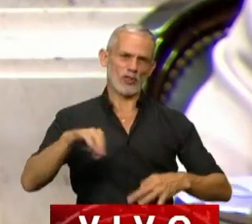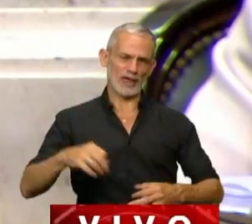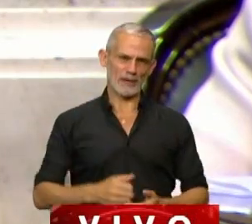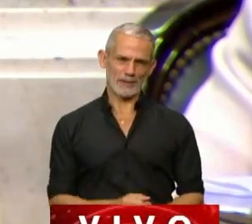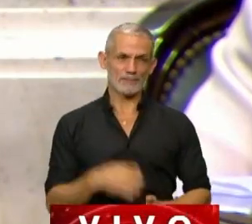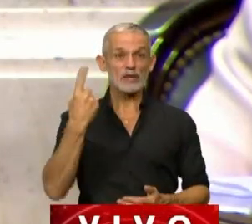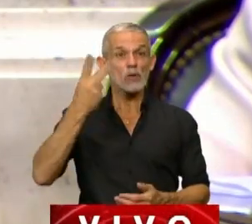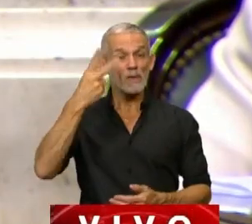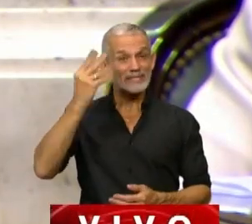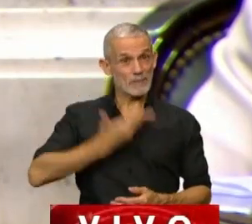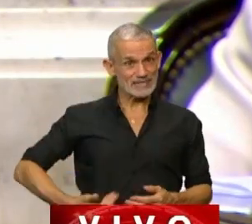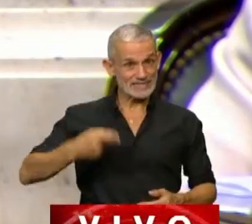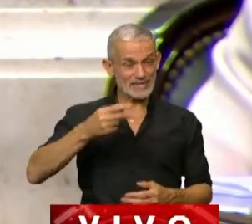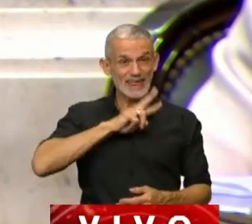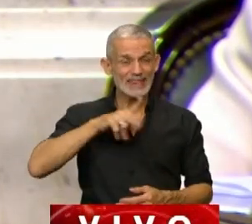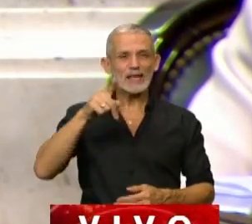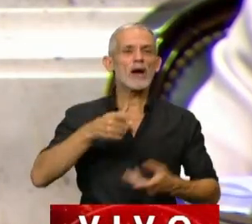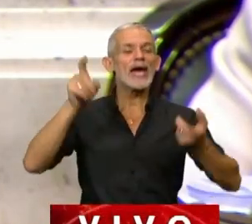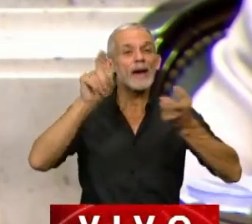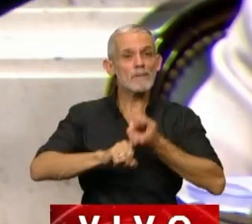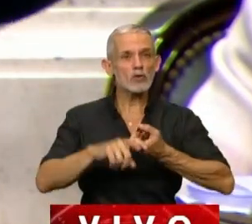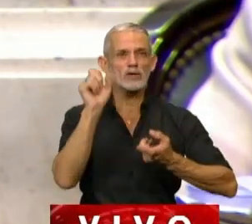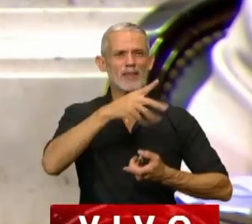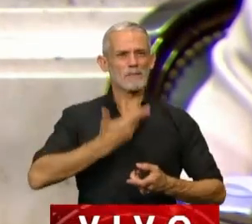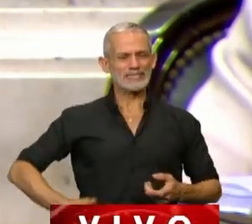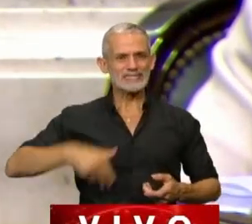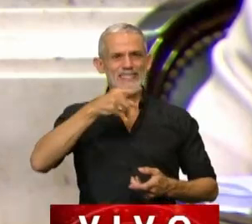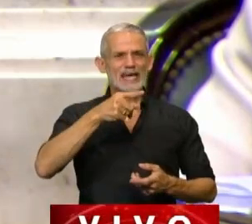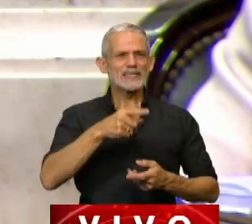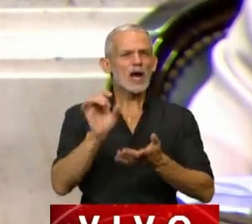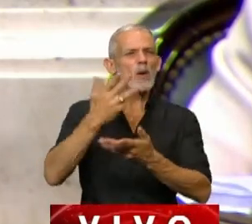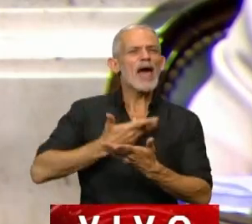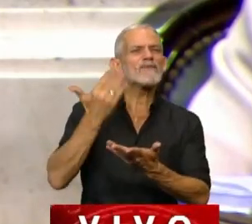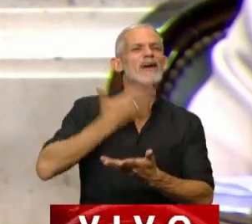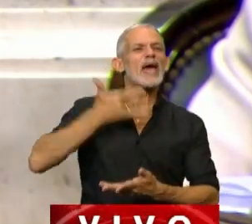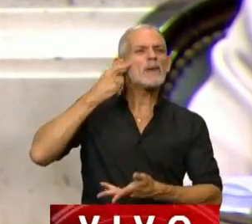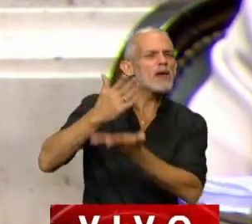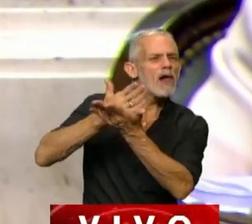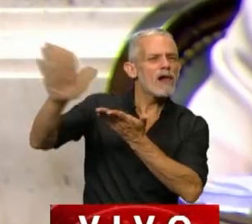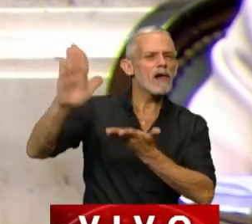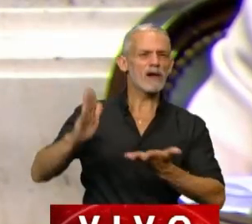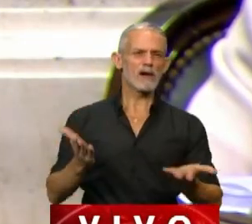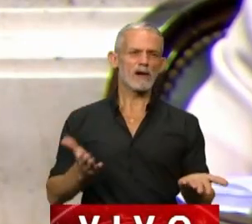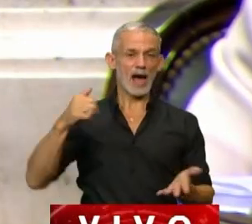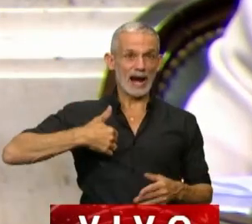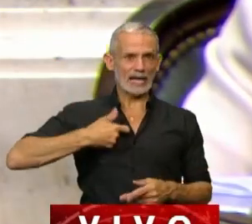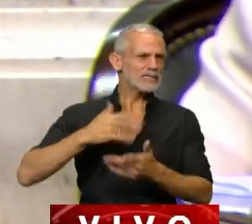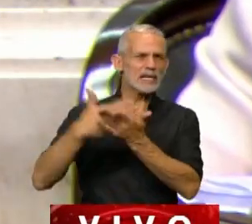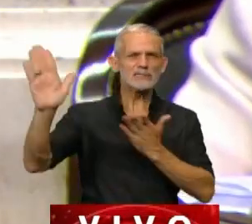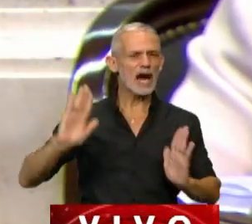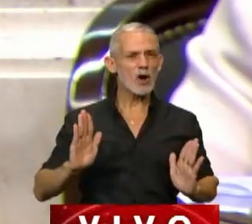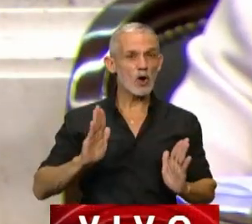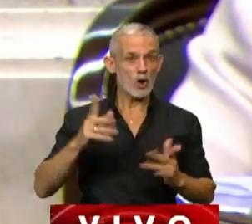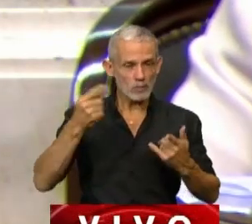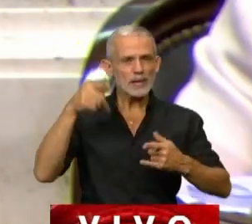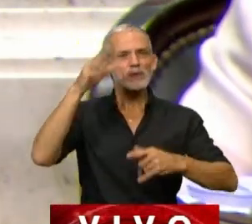Nuestra vicepresidenta fue la esposa del presidente que echó al Fondo Monetario Internacional de la Argentina. Fue